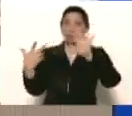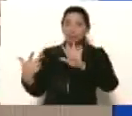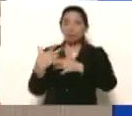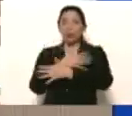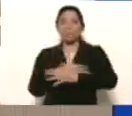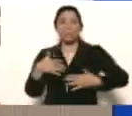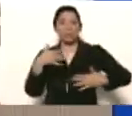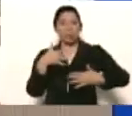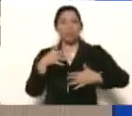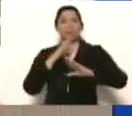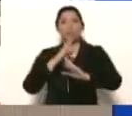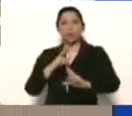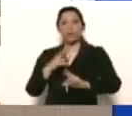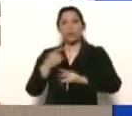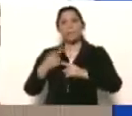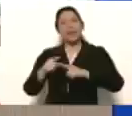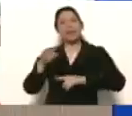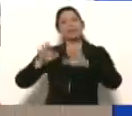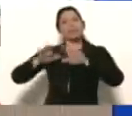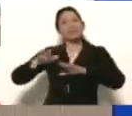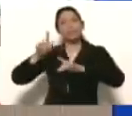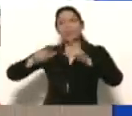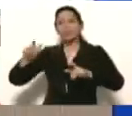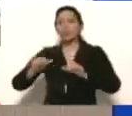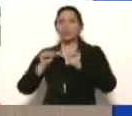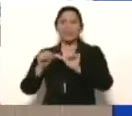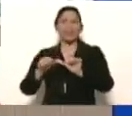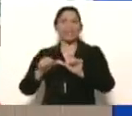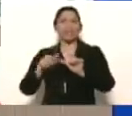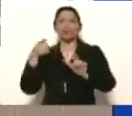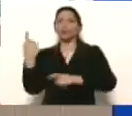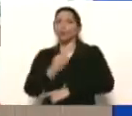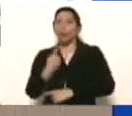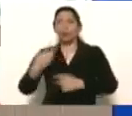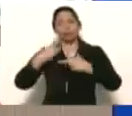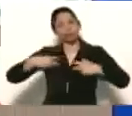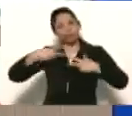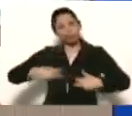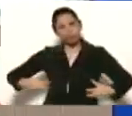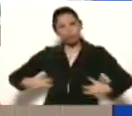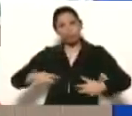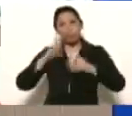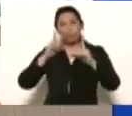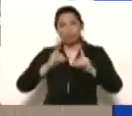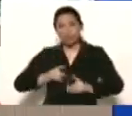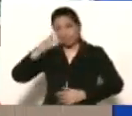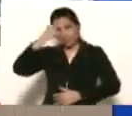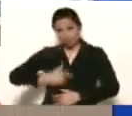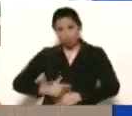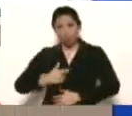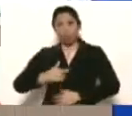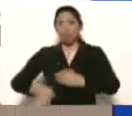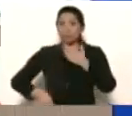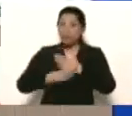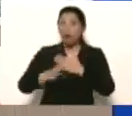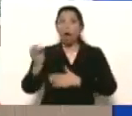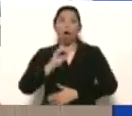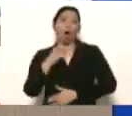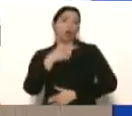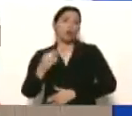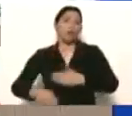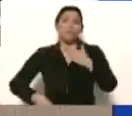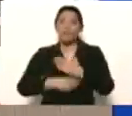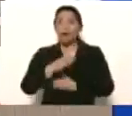respuestas pero muchas veces la gente se queda solamente en el autoexamen y después del autoexamen decide las personas si va o si no va a un